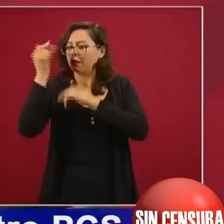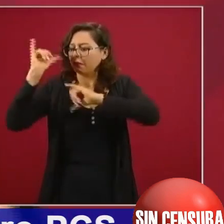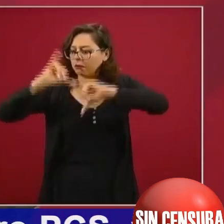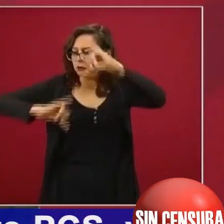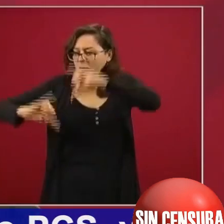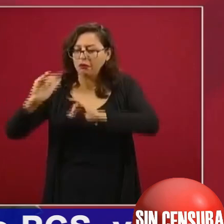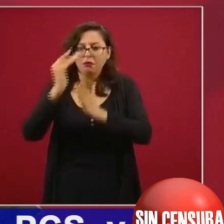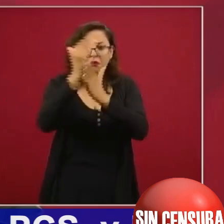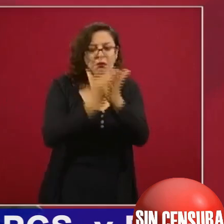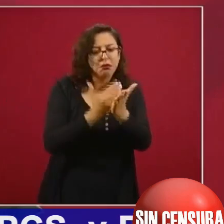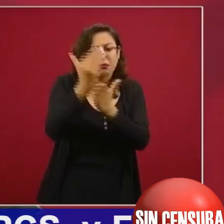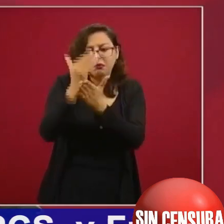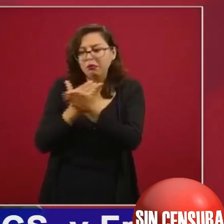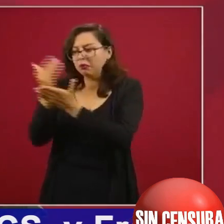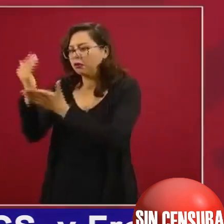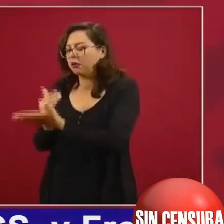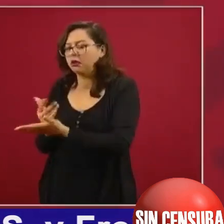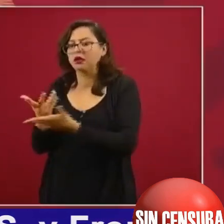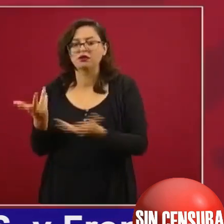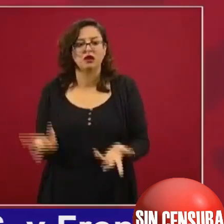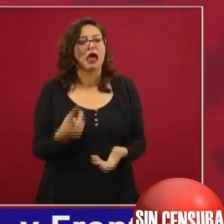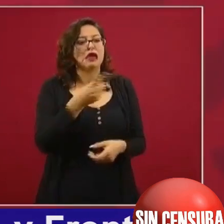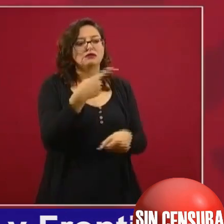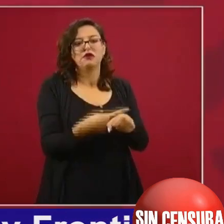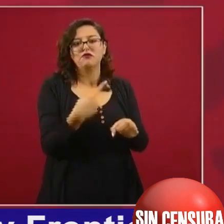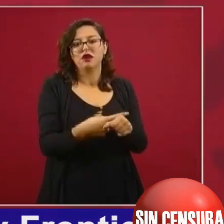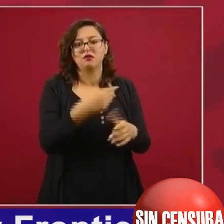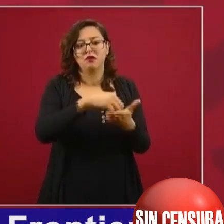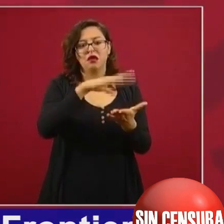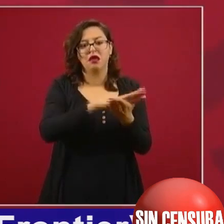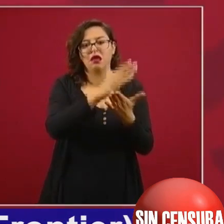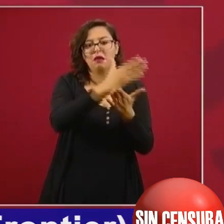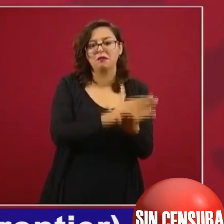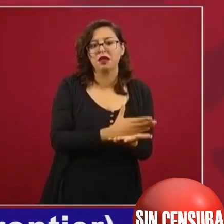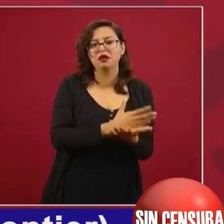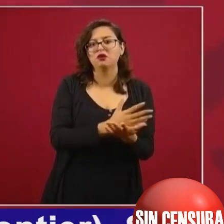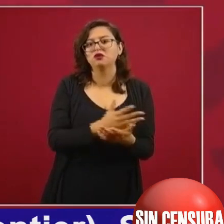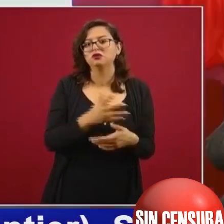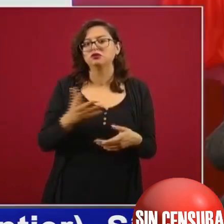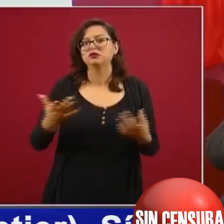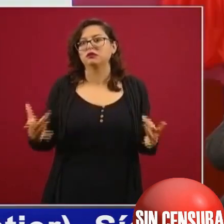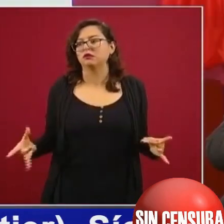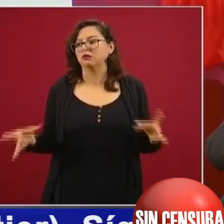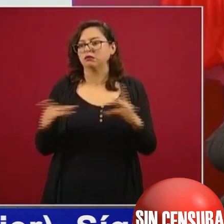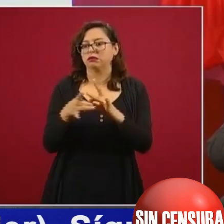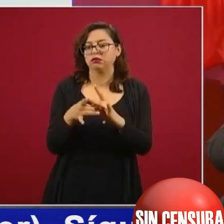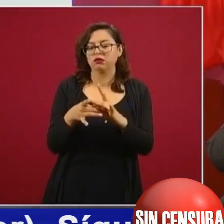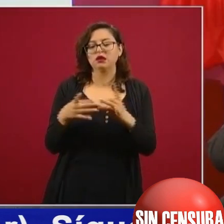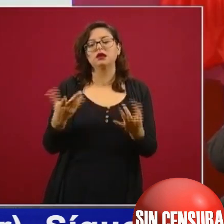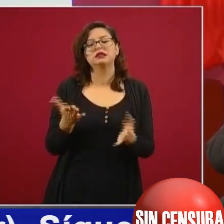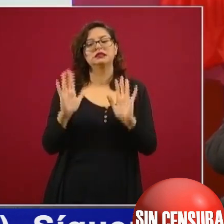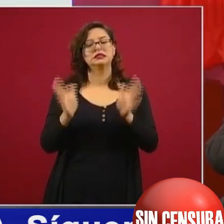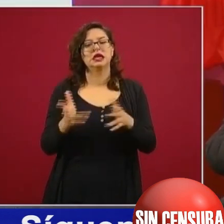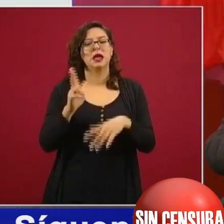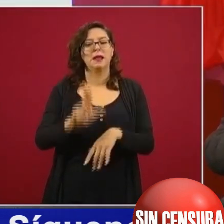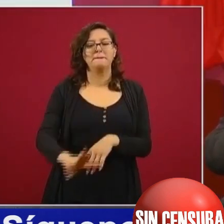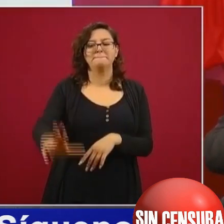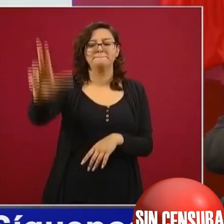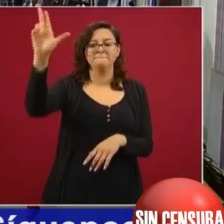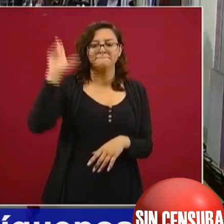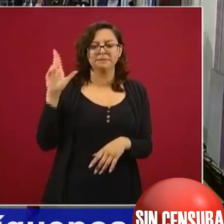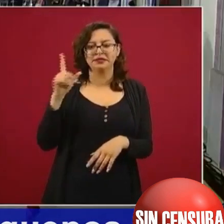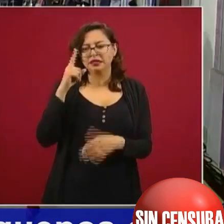que se reducen los casos registrados porque se reduce el número de pruebas. Esto ya me lo habían preguntado el martes pasado, creo que usted,